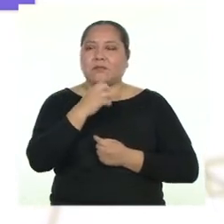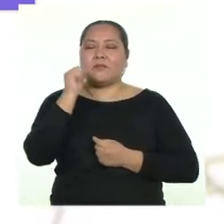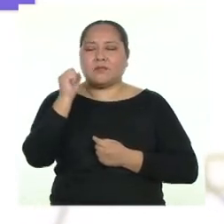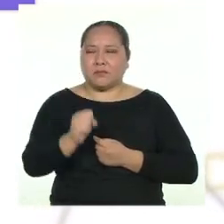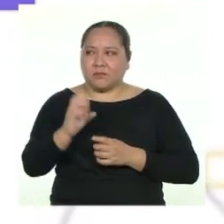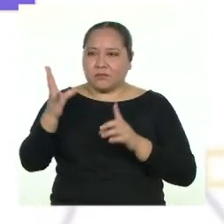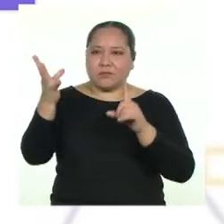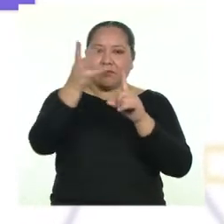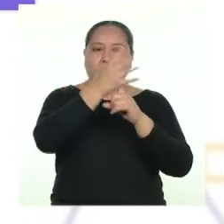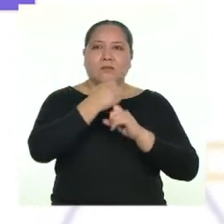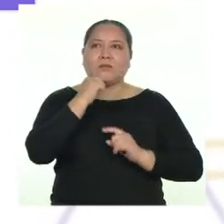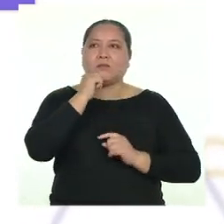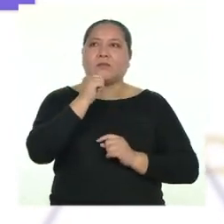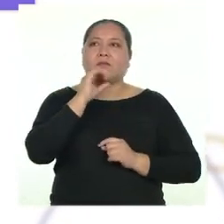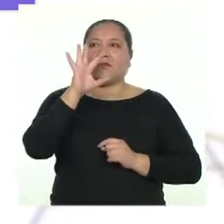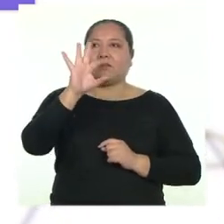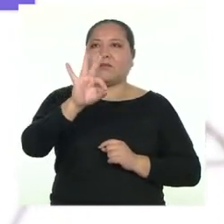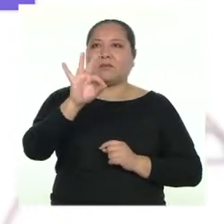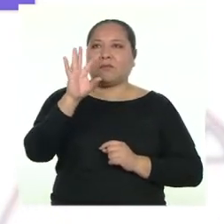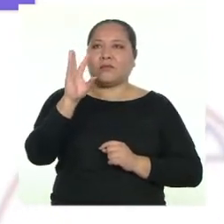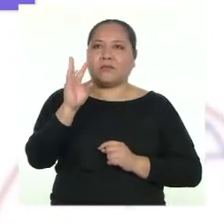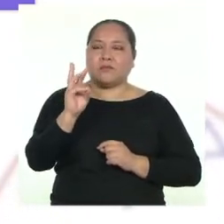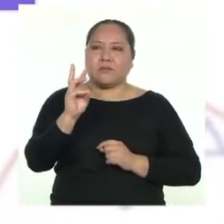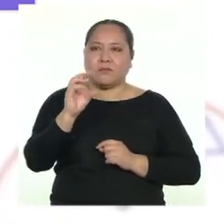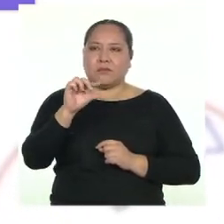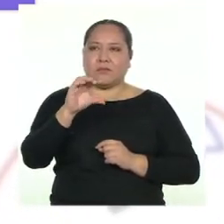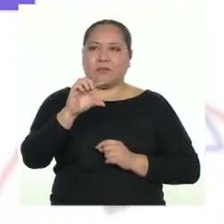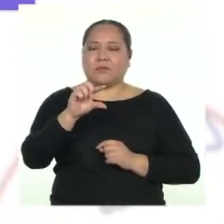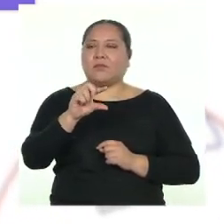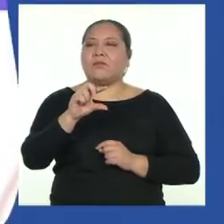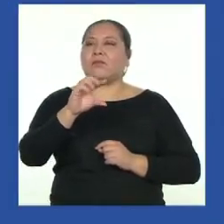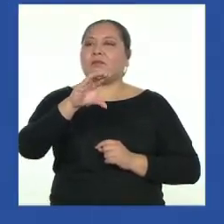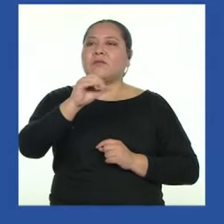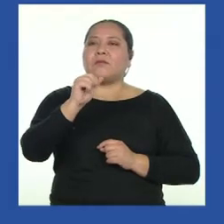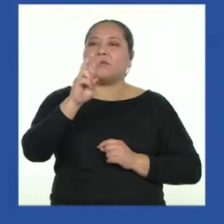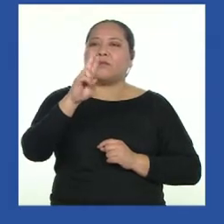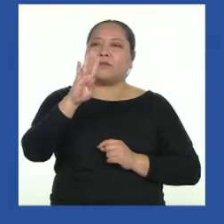faltaba, o sea, 96 gramos de carbohidratos.